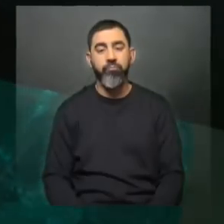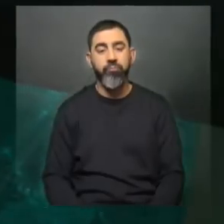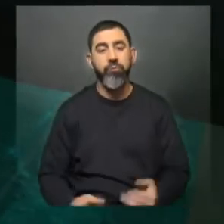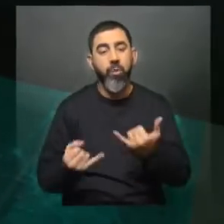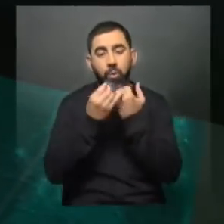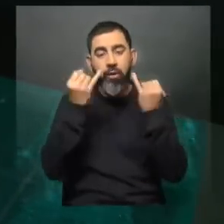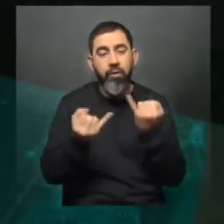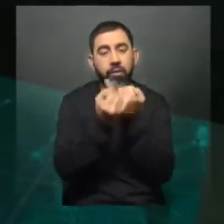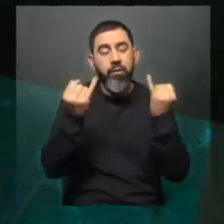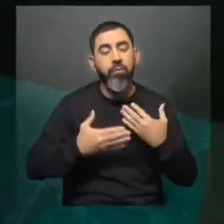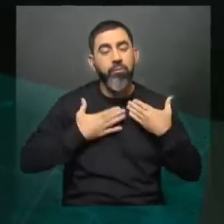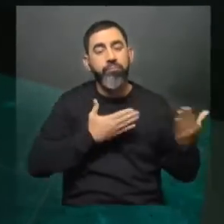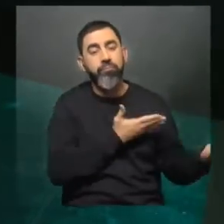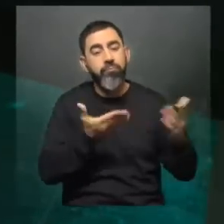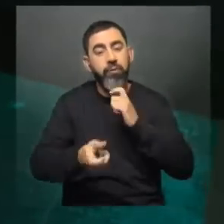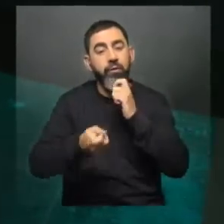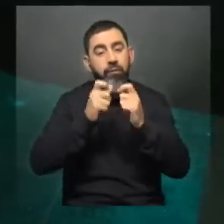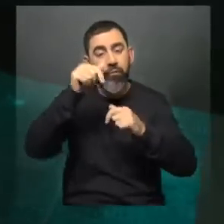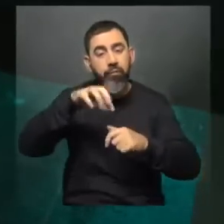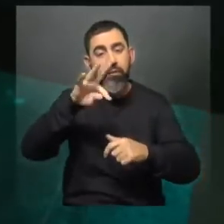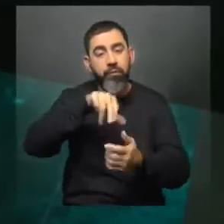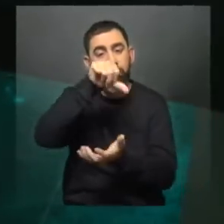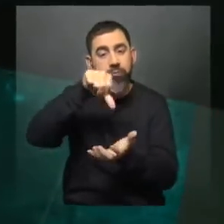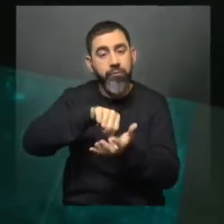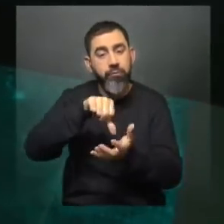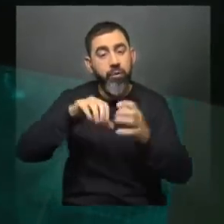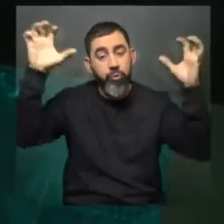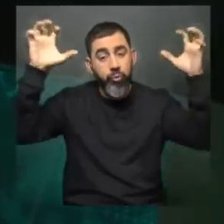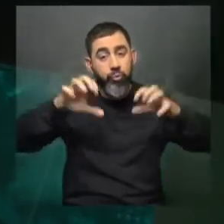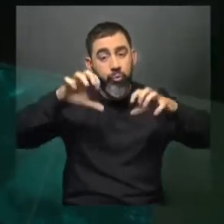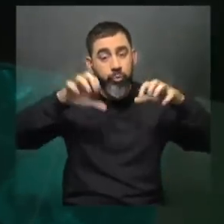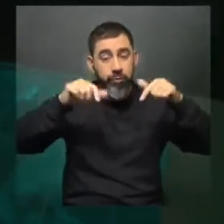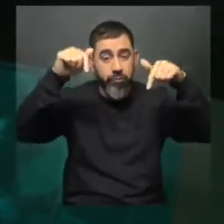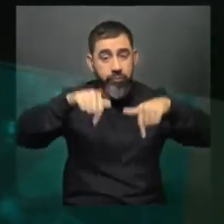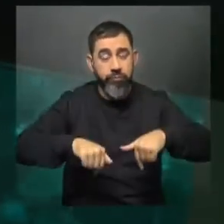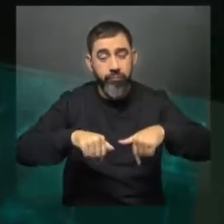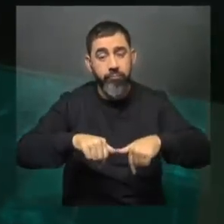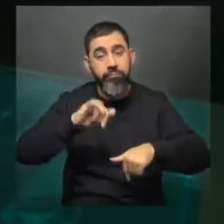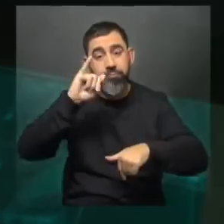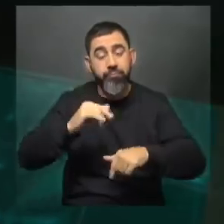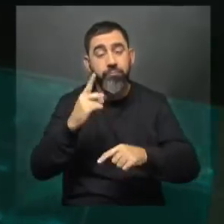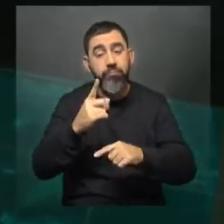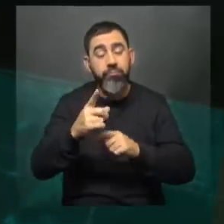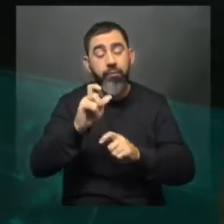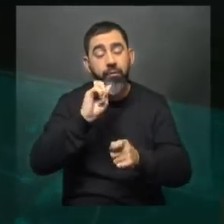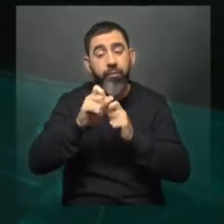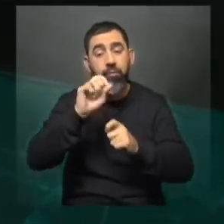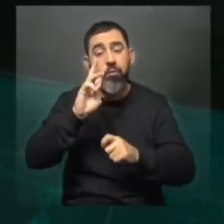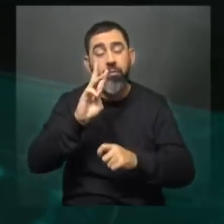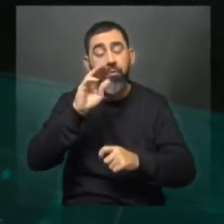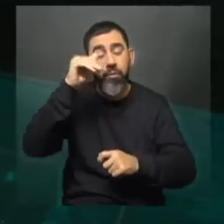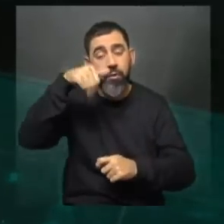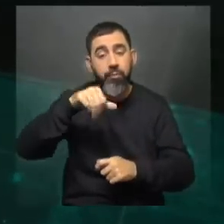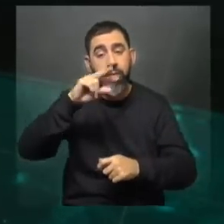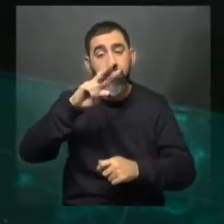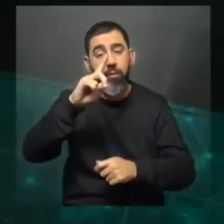muy buenos días un gusto recibirlos con las primeras noticias de tv ciudad con lluvia los estamos recibiendo efectivamente aquí estamos con la primera edición de mv noticias